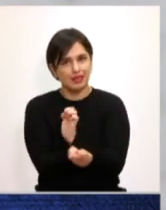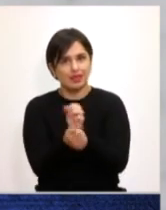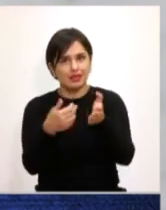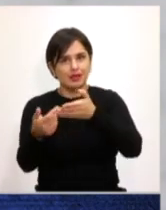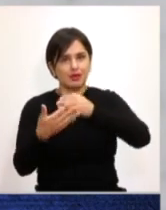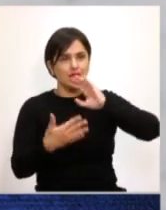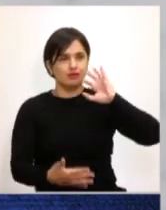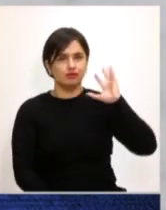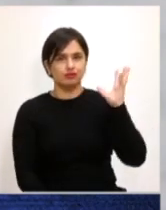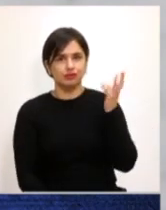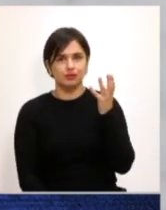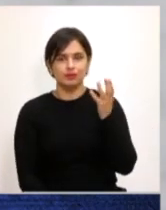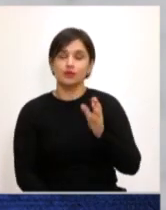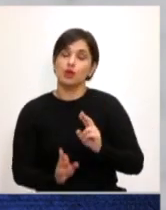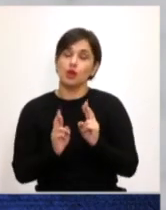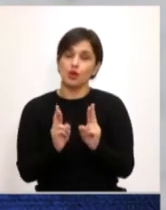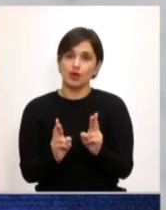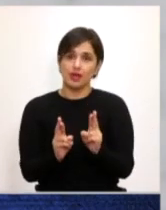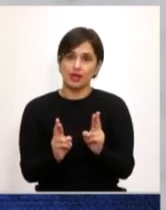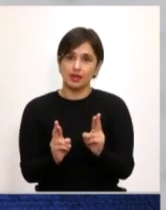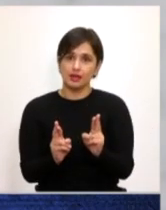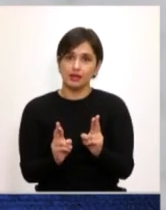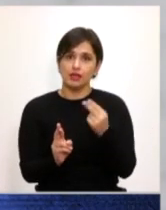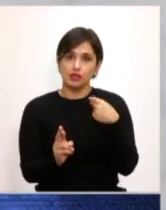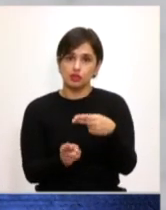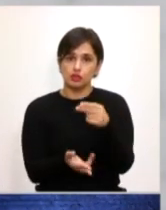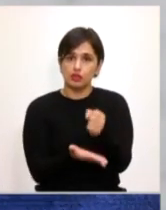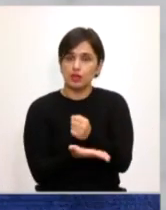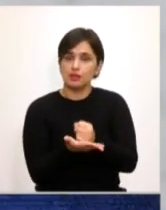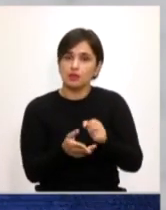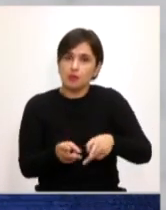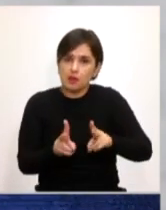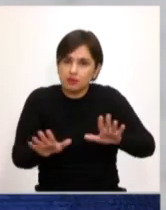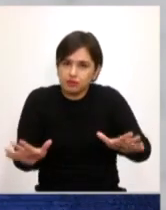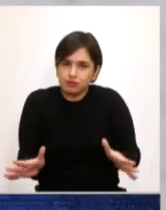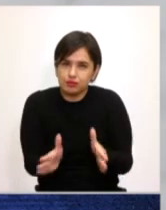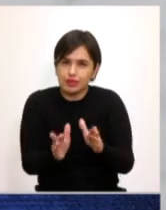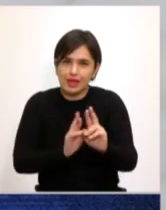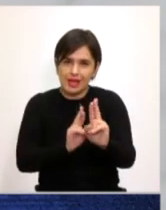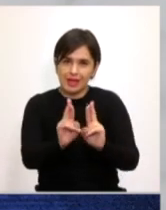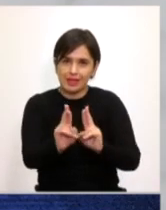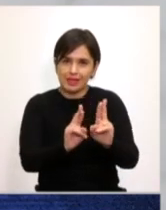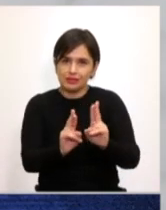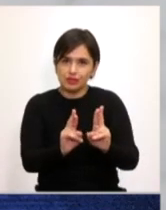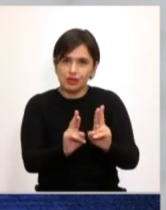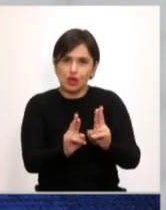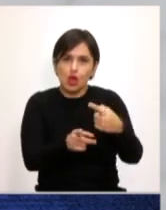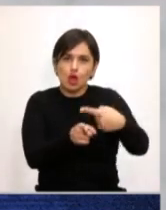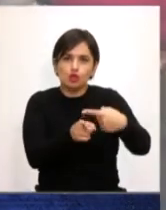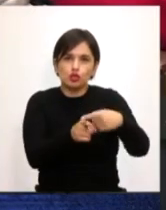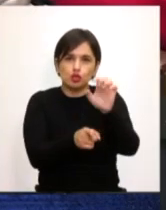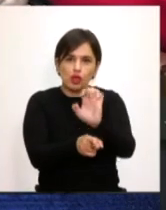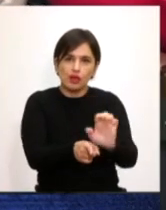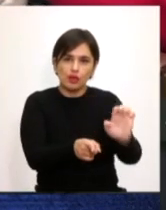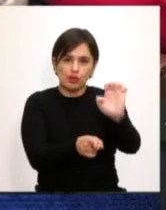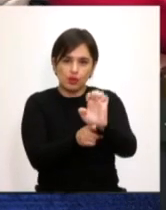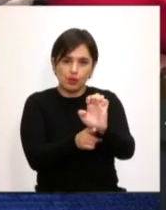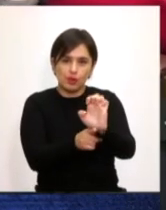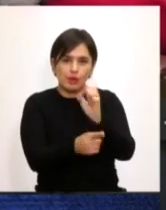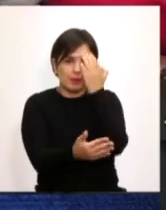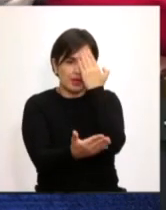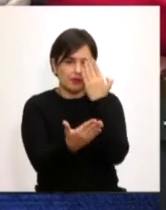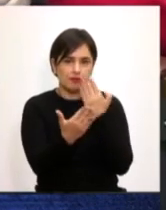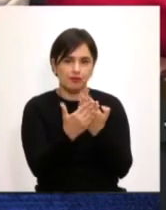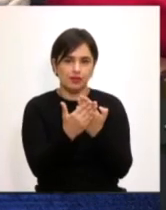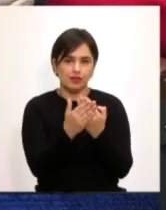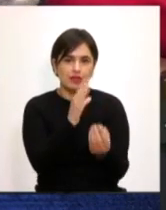medioambiental. Esperamos que su tramitación nos permita impulsar la relación con nuestros socios europeos para hacer frente